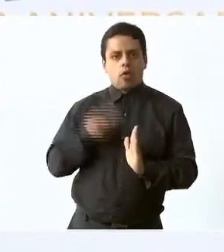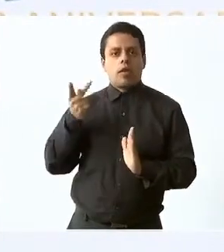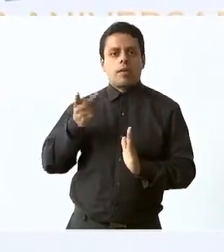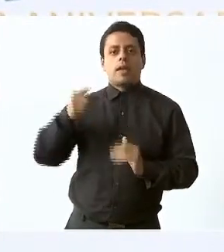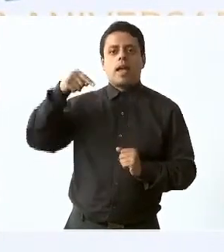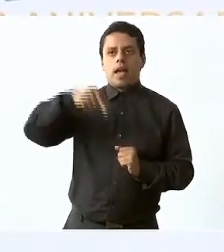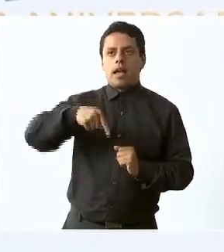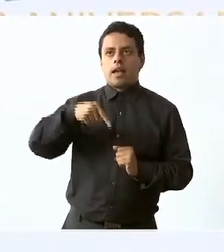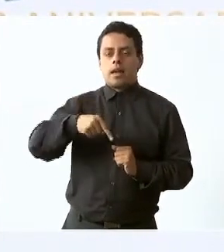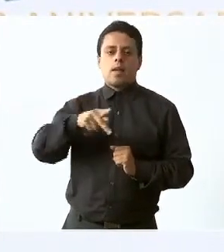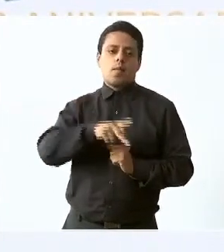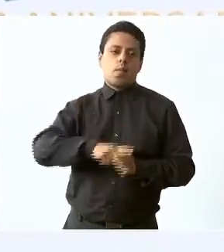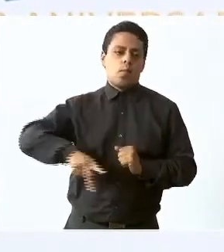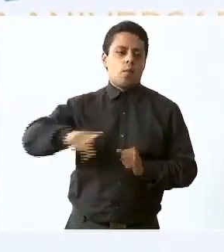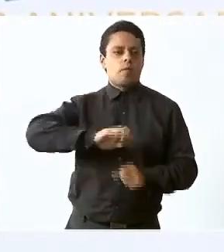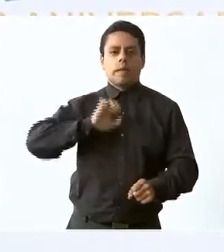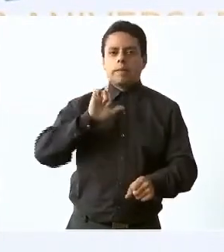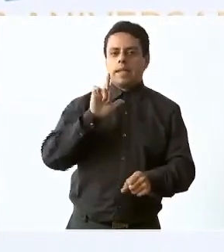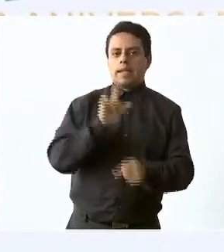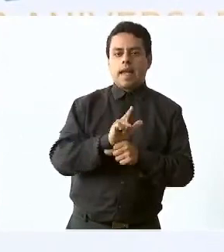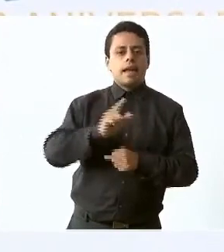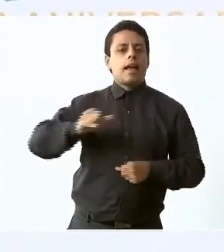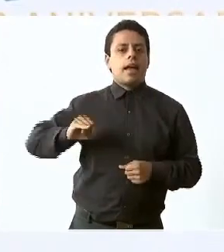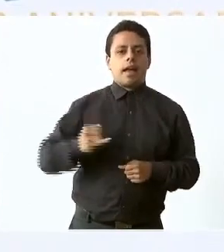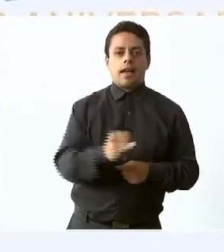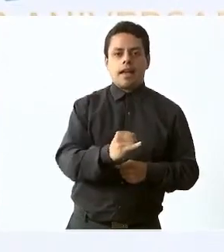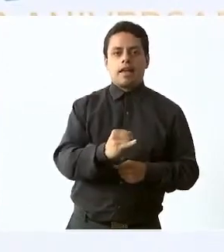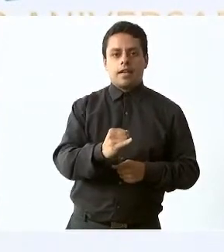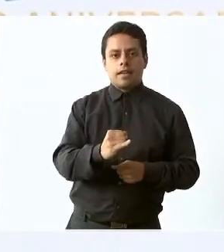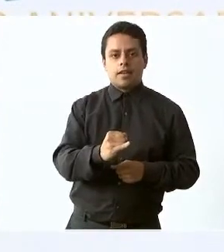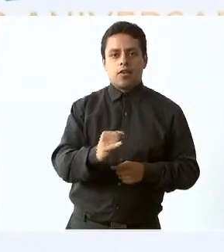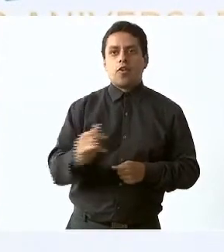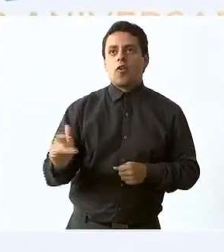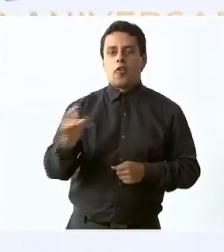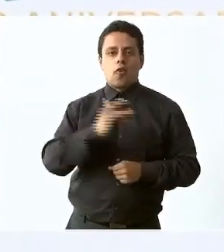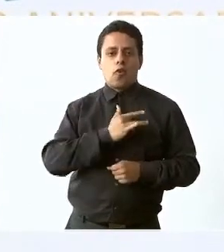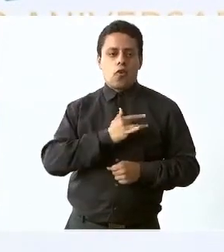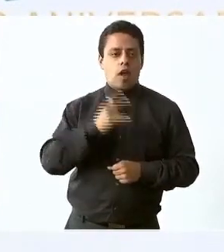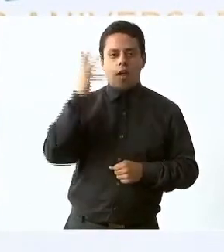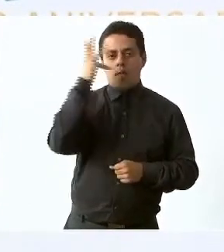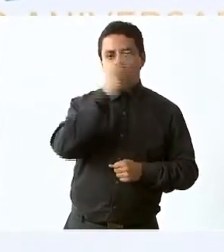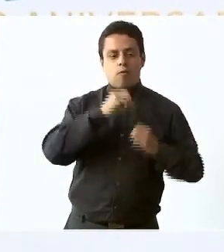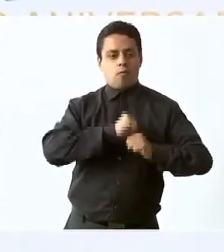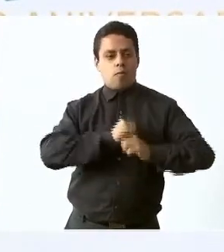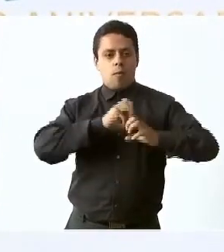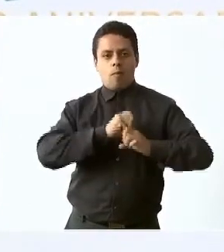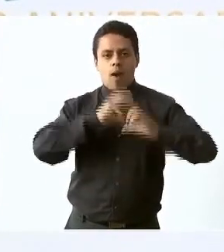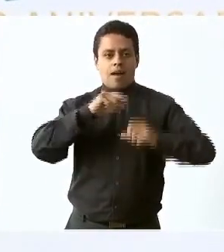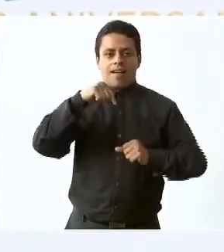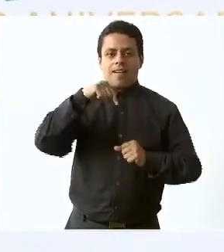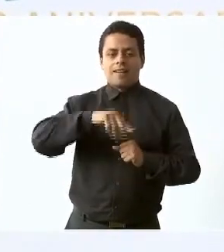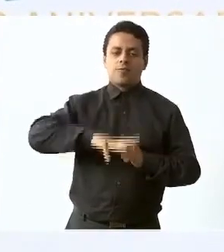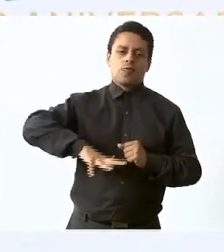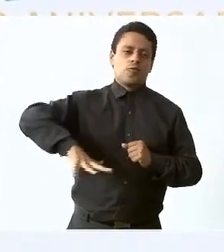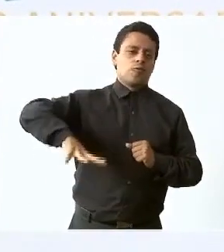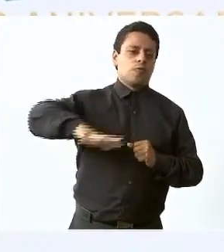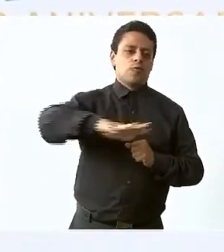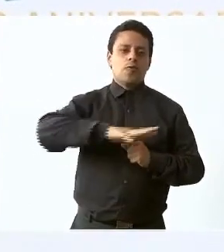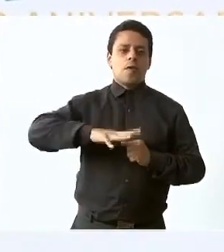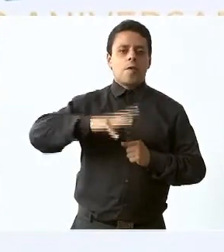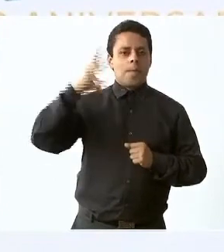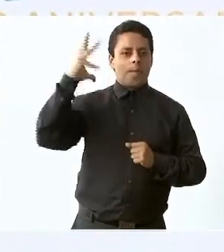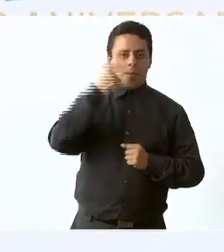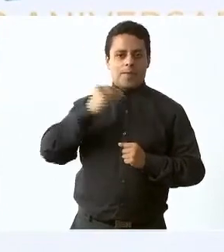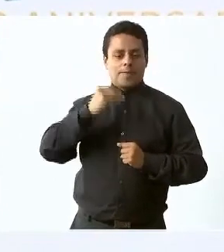nuevamente al pueblo mágico de Jerez, corazón latente de la provincia mexicana. Nos complace